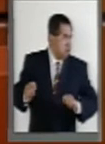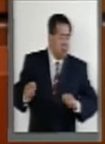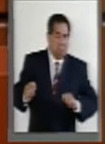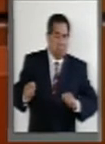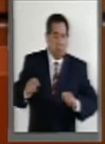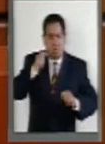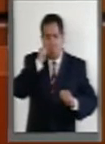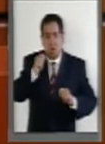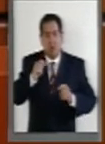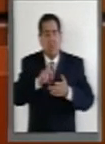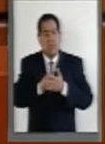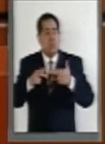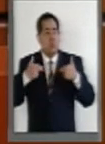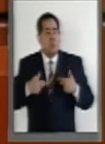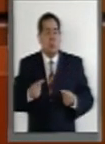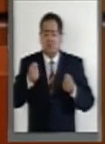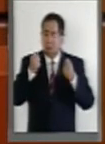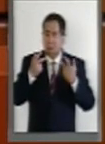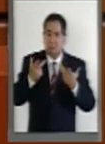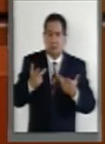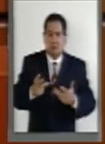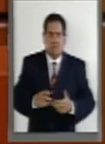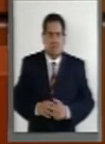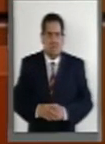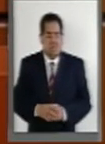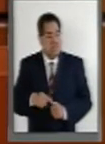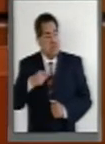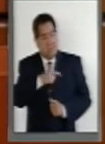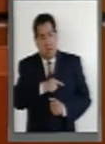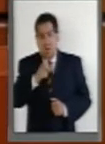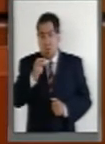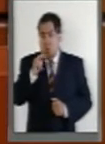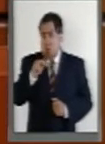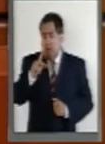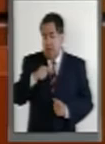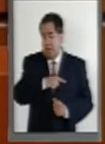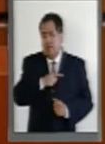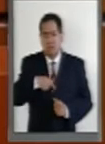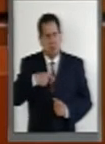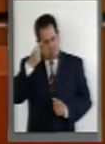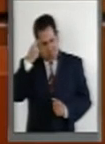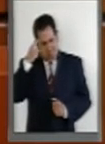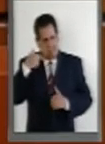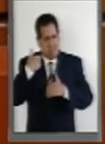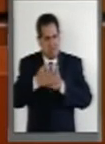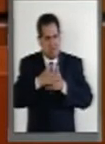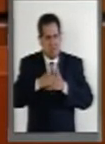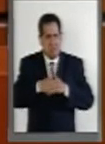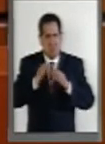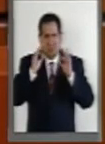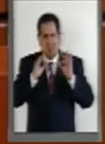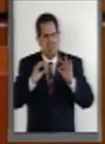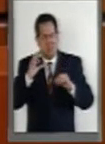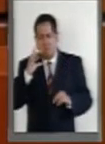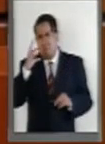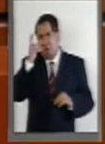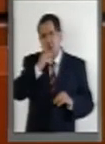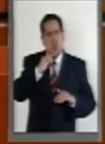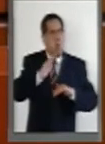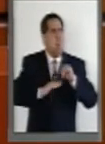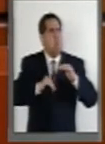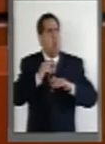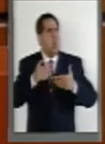violación de los derechos humanos. Presumió que construirá un precioso muro